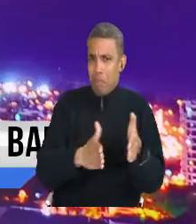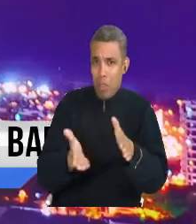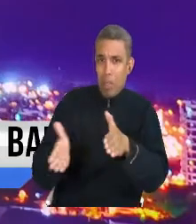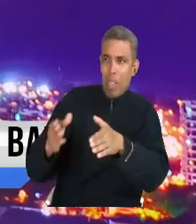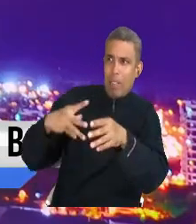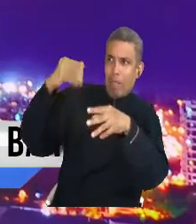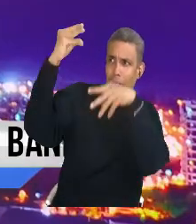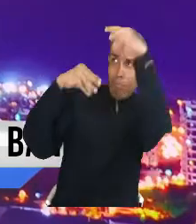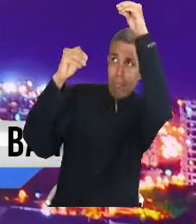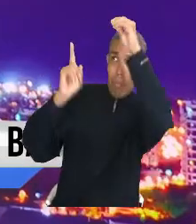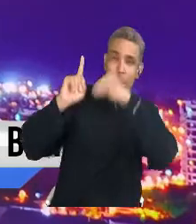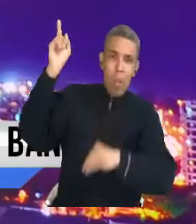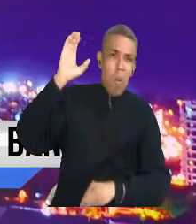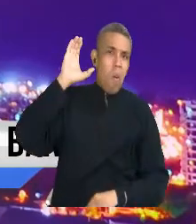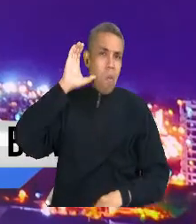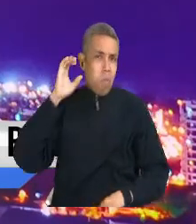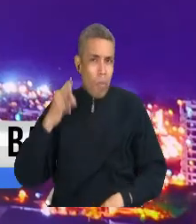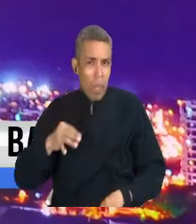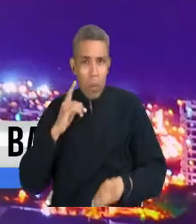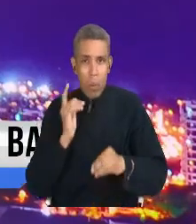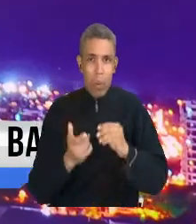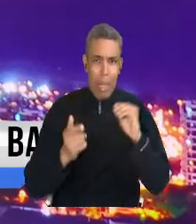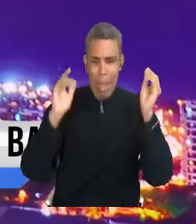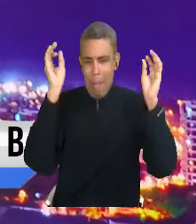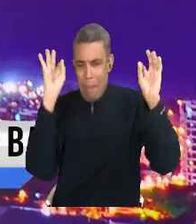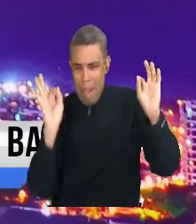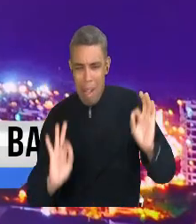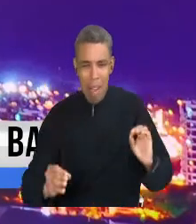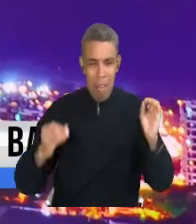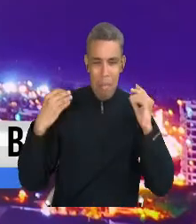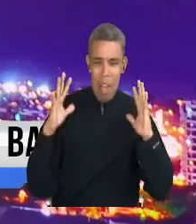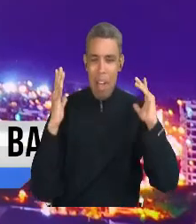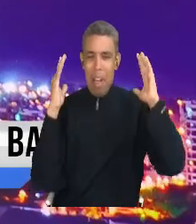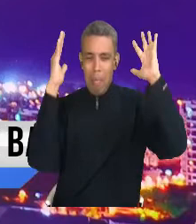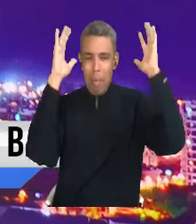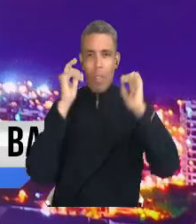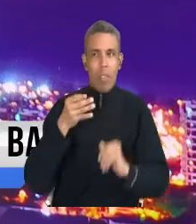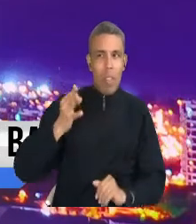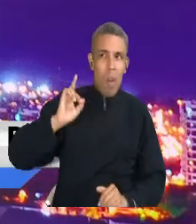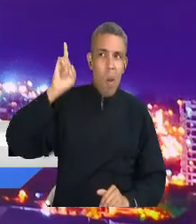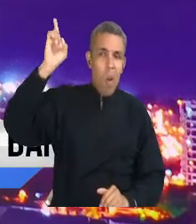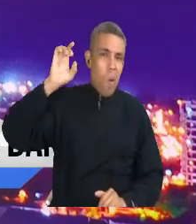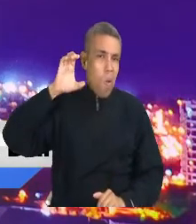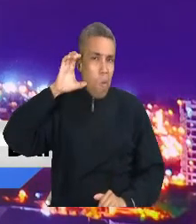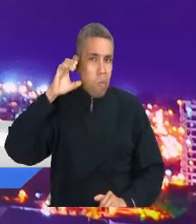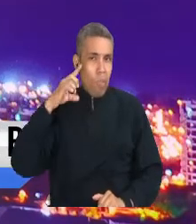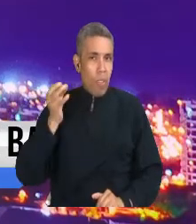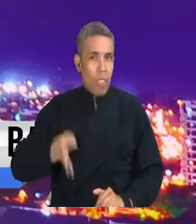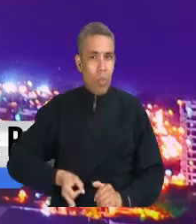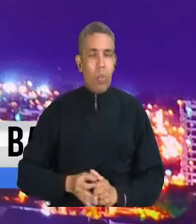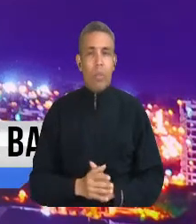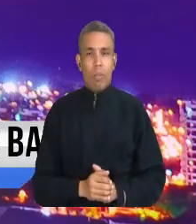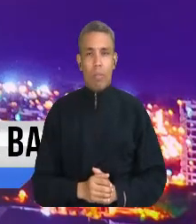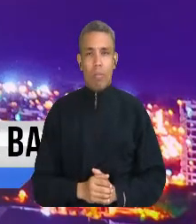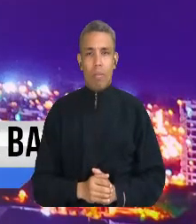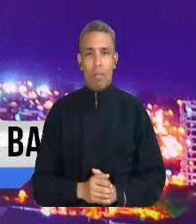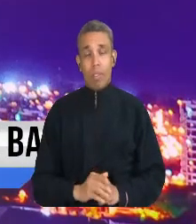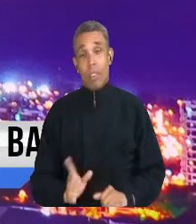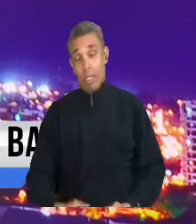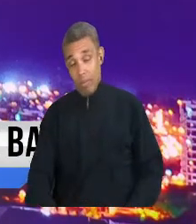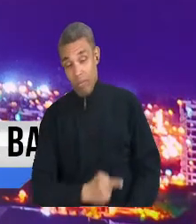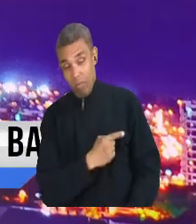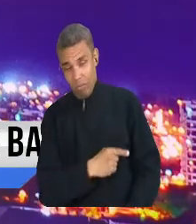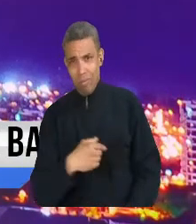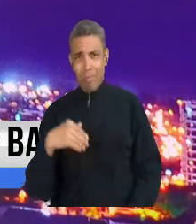parte del Festival Vallenato, ¿no? Ramón Paella, muy amante de sus versos, de la piquería, de... muy exigente con los